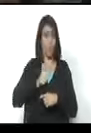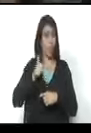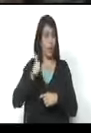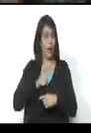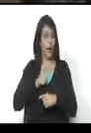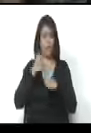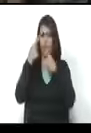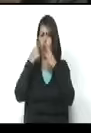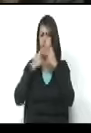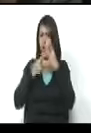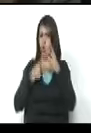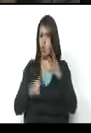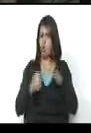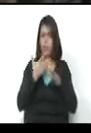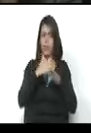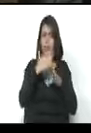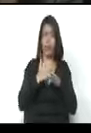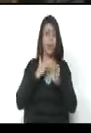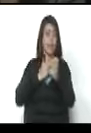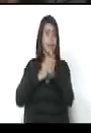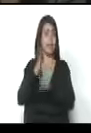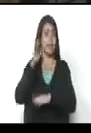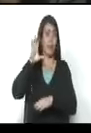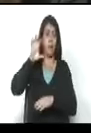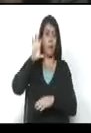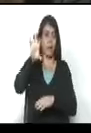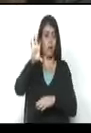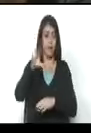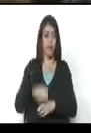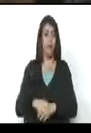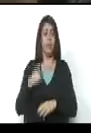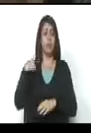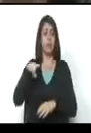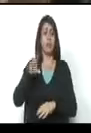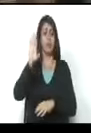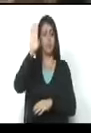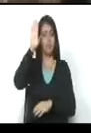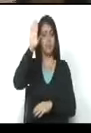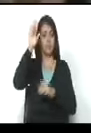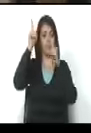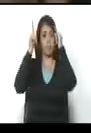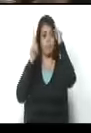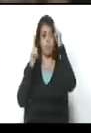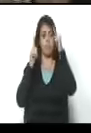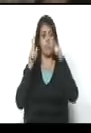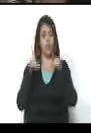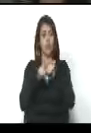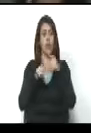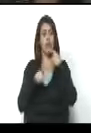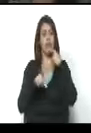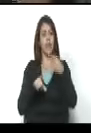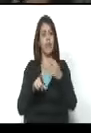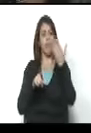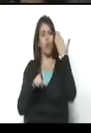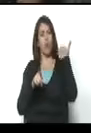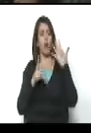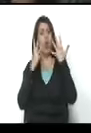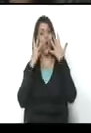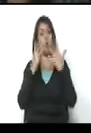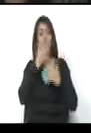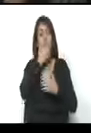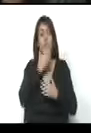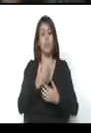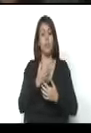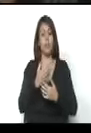cualquier circunstancia seguiremos teniendo patria. Te lo juramos, Chávez, como nos lo dijiste aquel 8 de